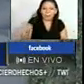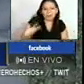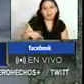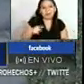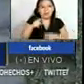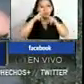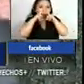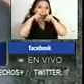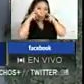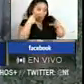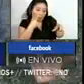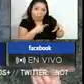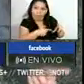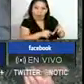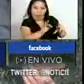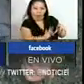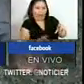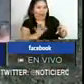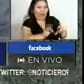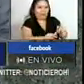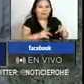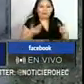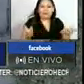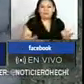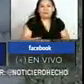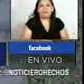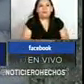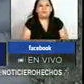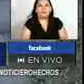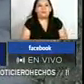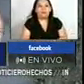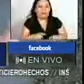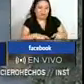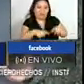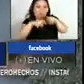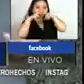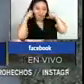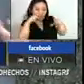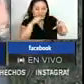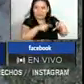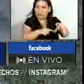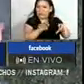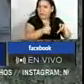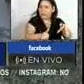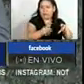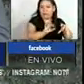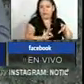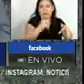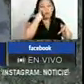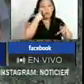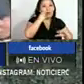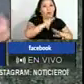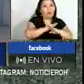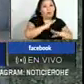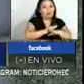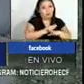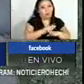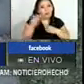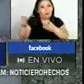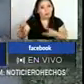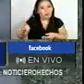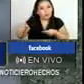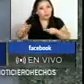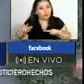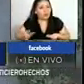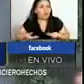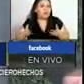la mascarilla que nos están entregando no es de la calidad que se necesita. Esta mascarilla nos reúne los estándares para protección, nos están entregando